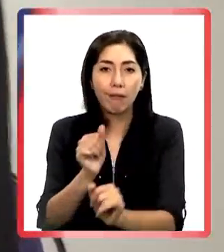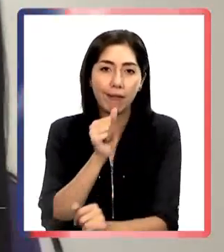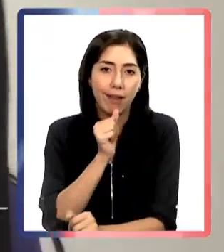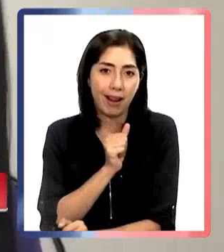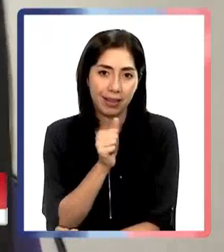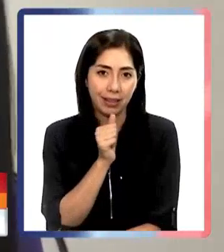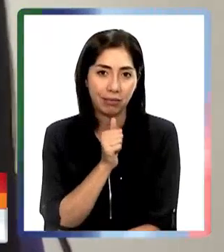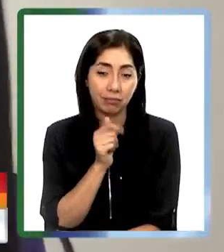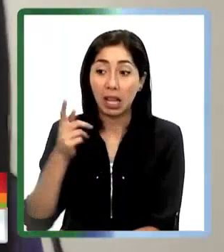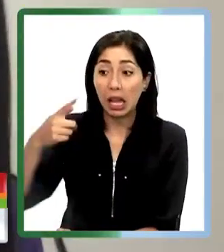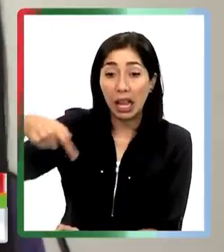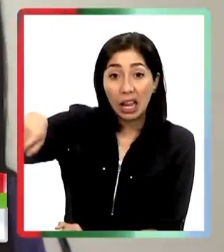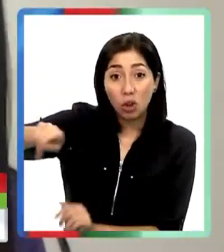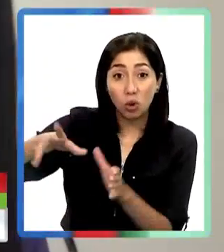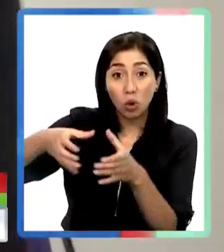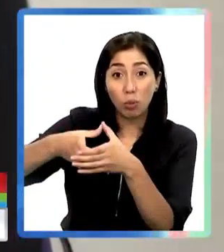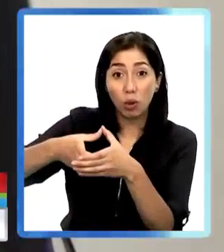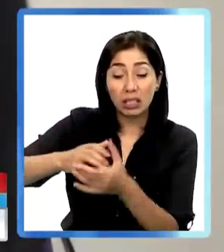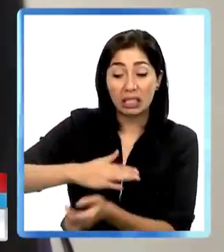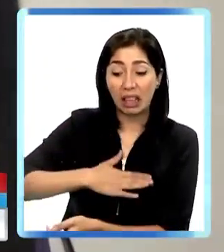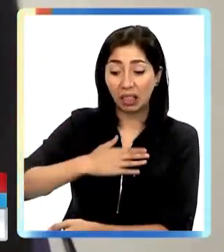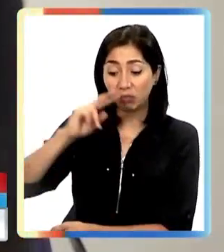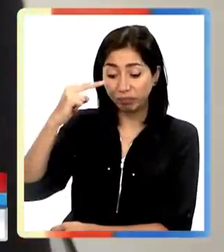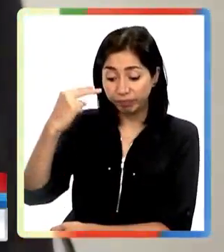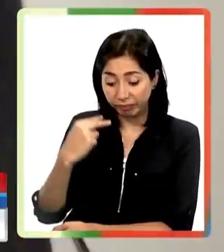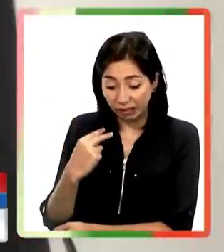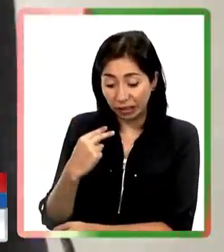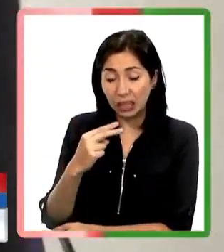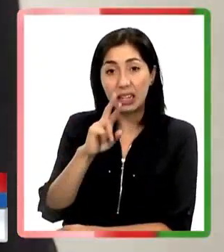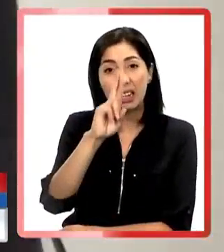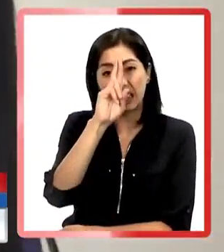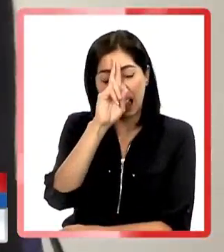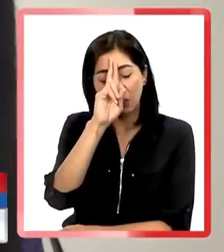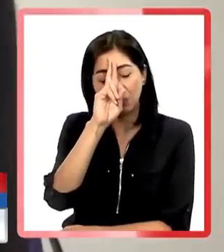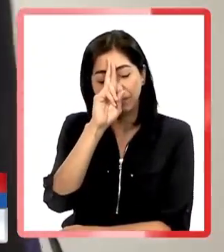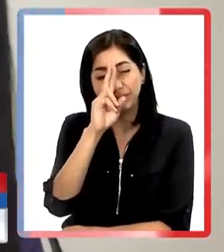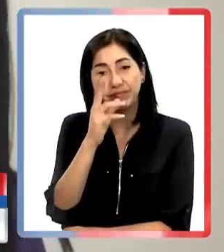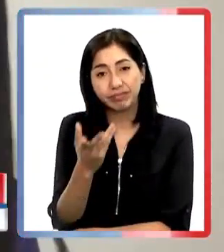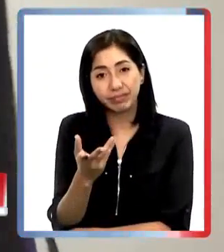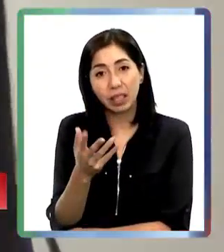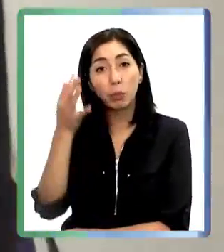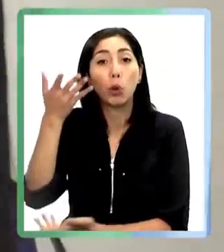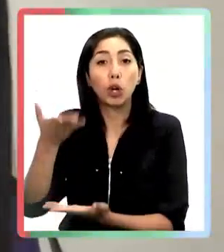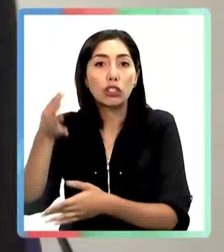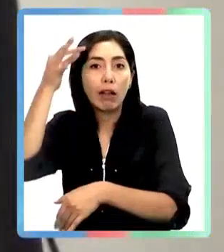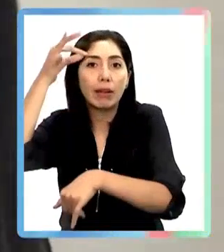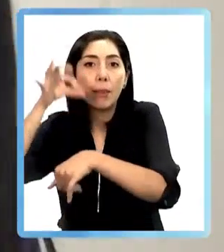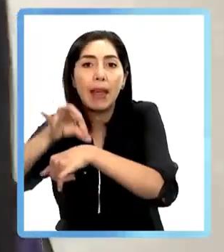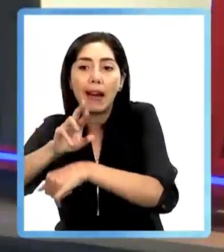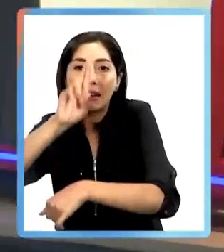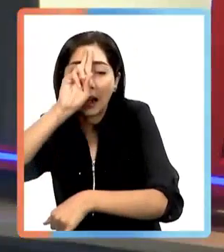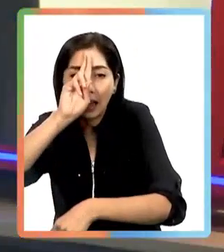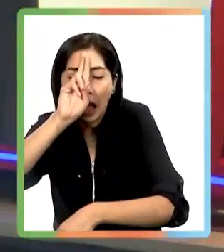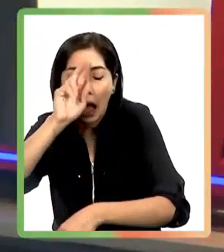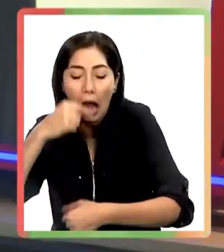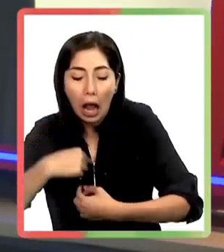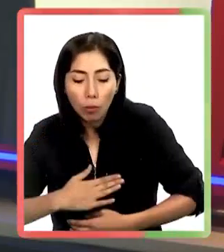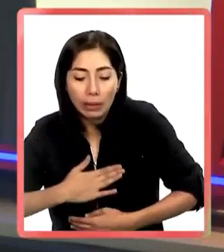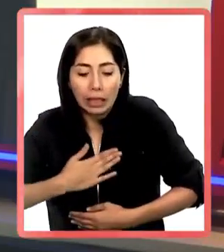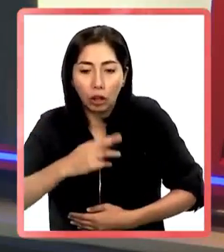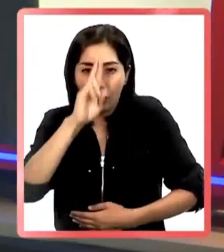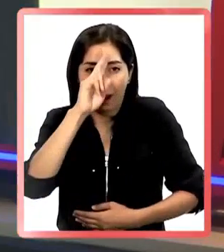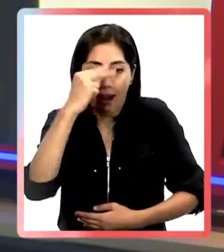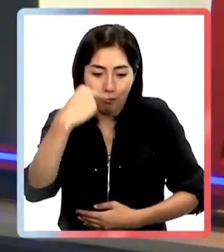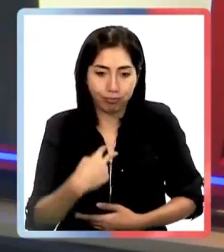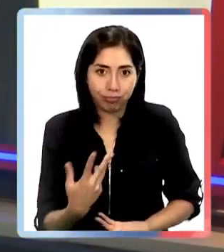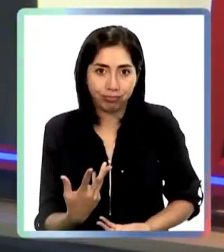enfermedades, que finalmente ellos se ven raros. De ahí el mal nombre de las enfermedades. Ellos se sienten muy raros. Doctora Carla Urribilar,